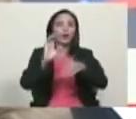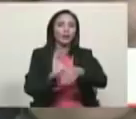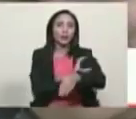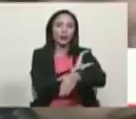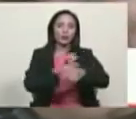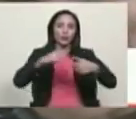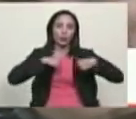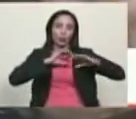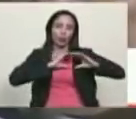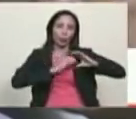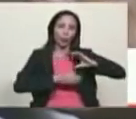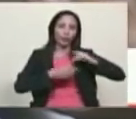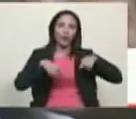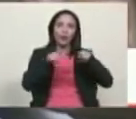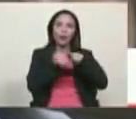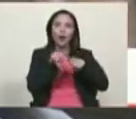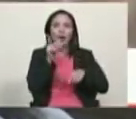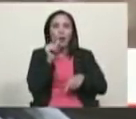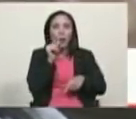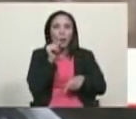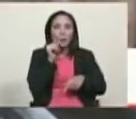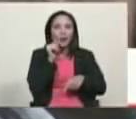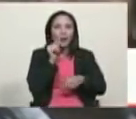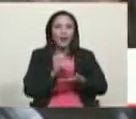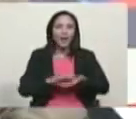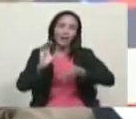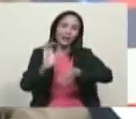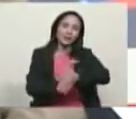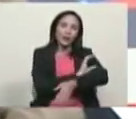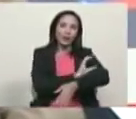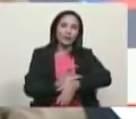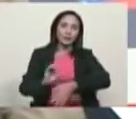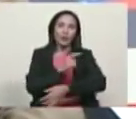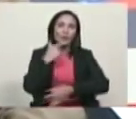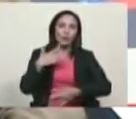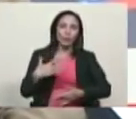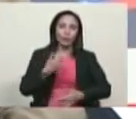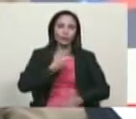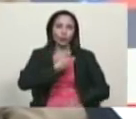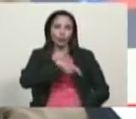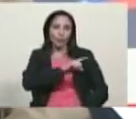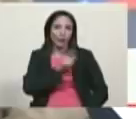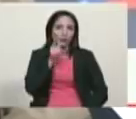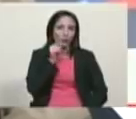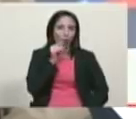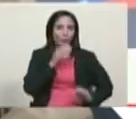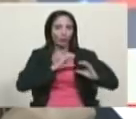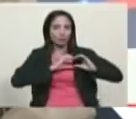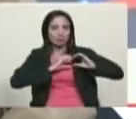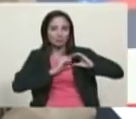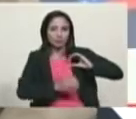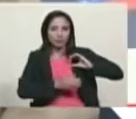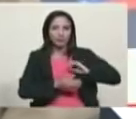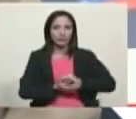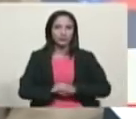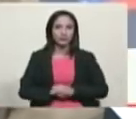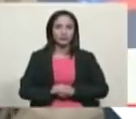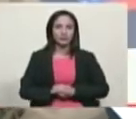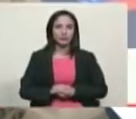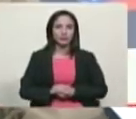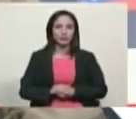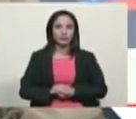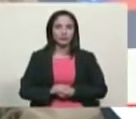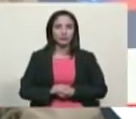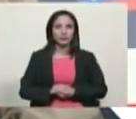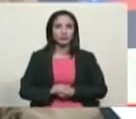este gran bolivariano, Alejandro Sanz, te envío un saludo, Alejandrito. Me dejaste el corazón partido, ¿oíste?